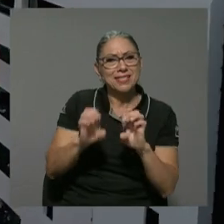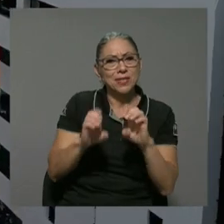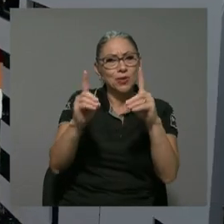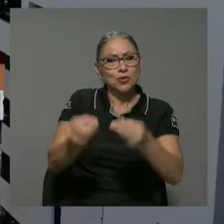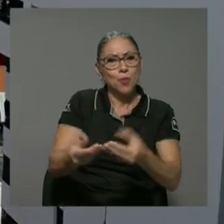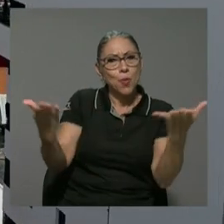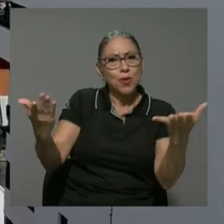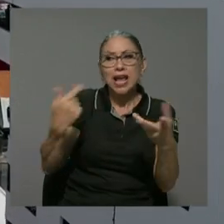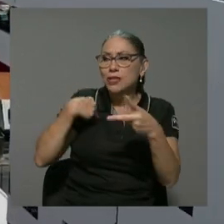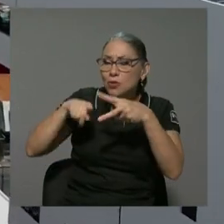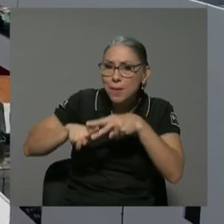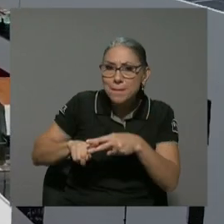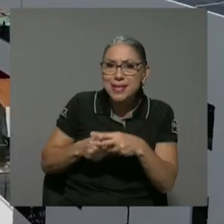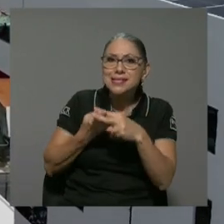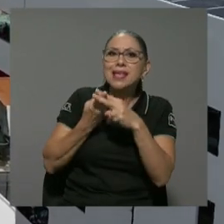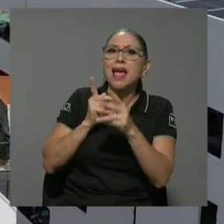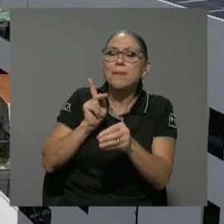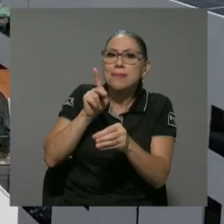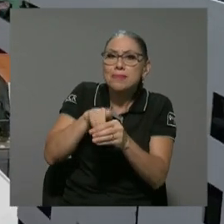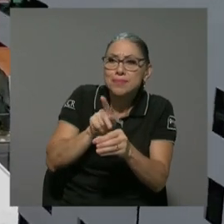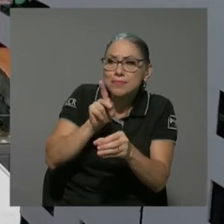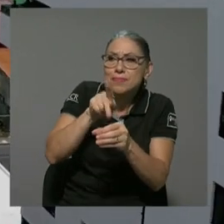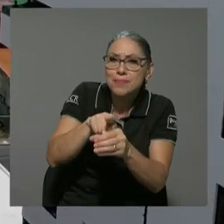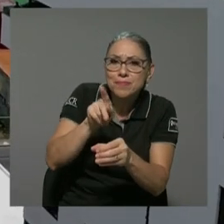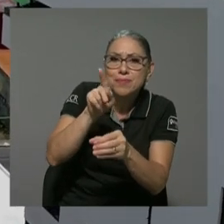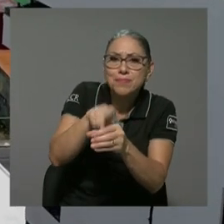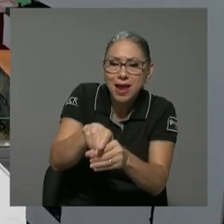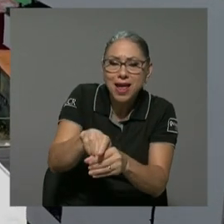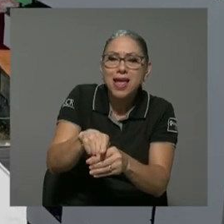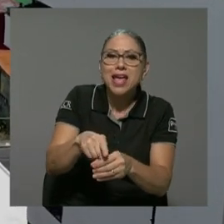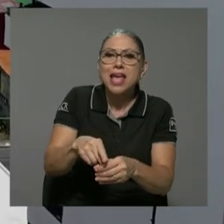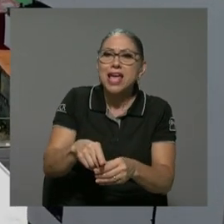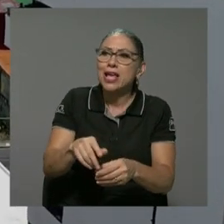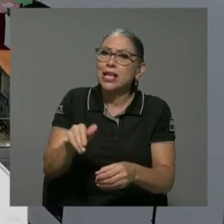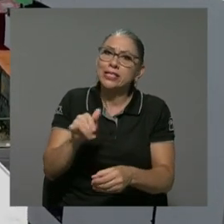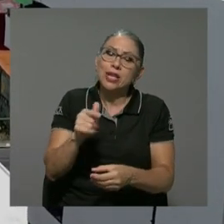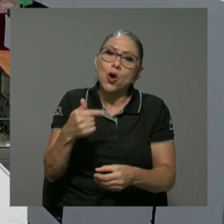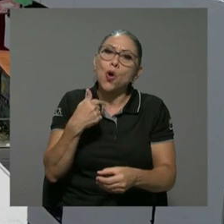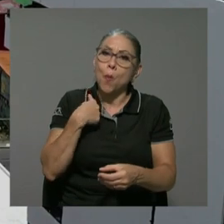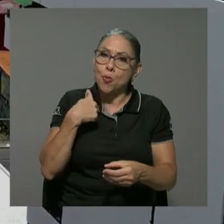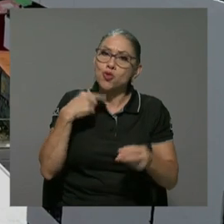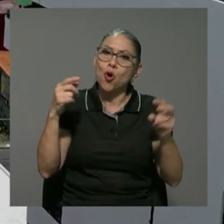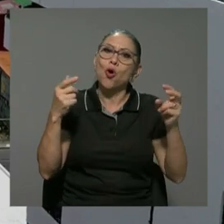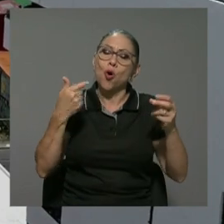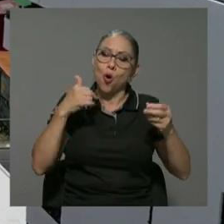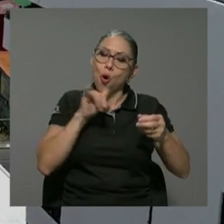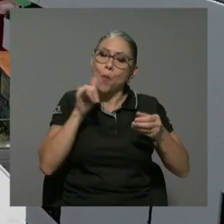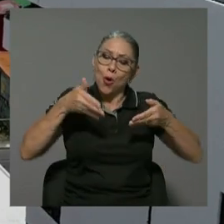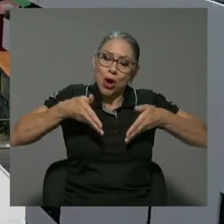que me empecé a involucrar muchísimo más. Creo que fue este interés, como hija de la educación pública,